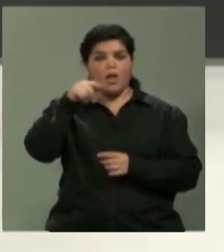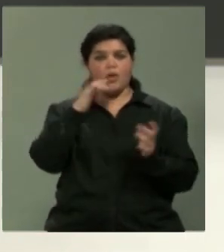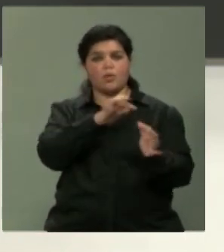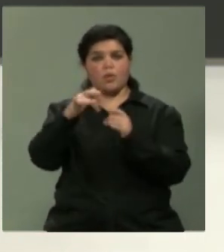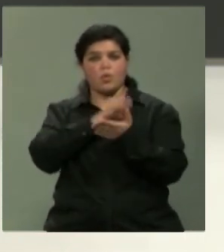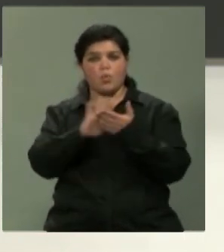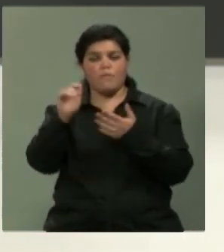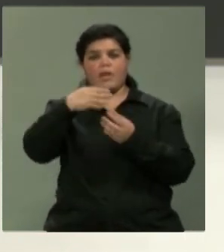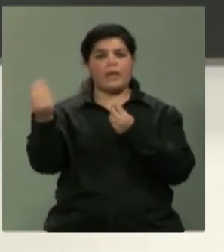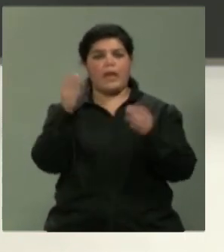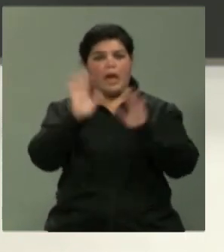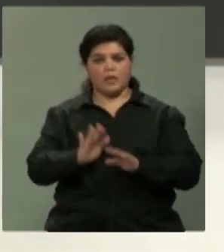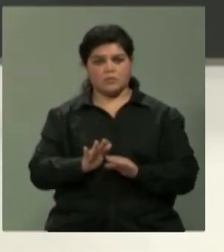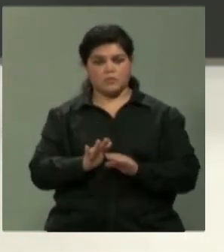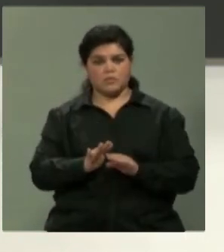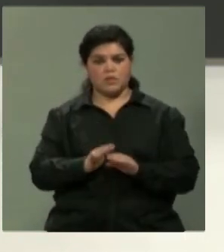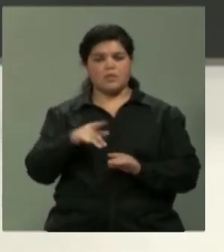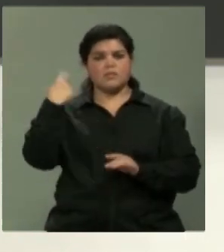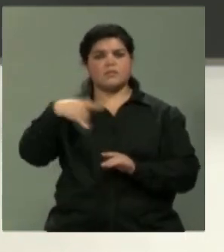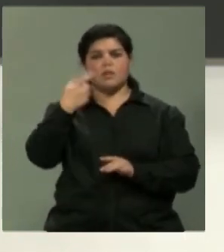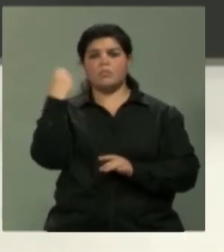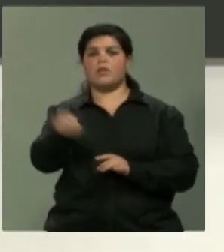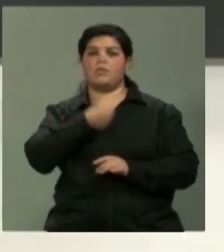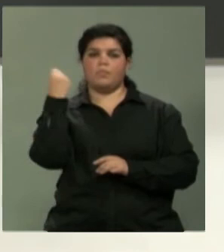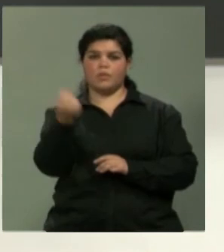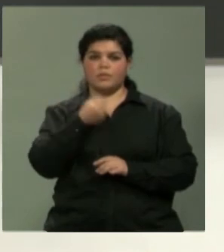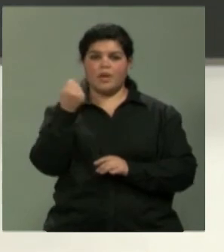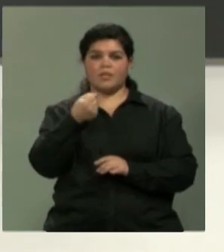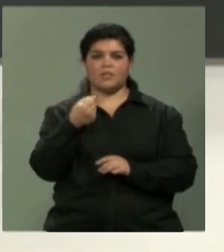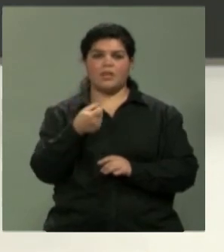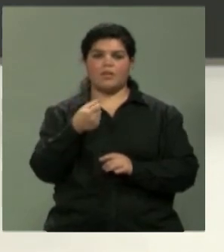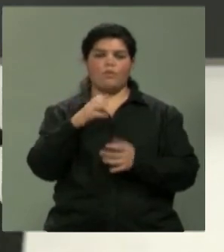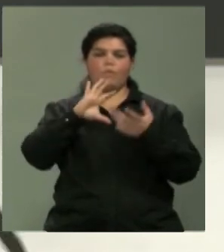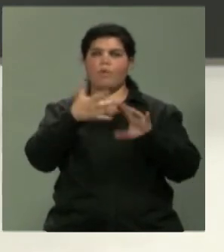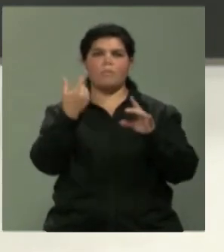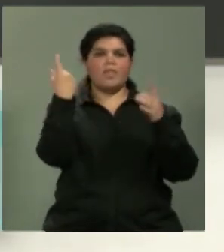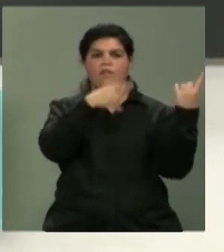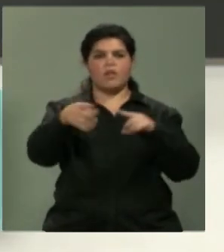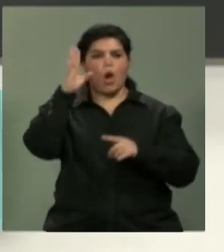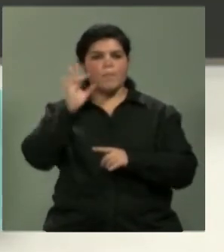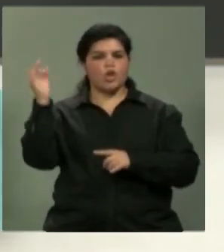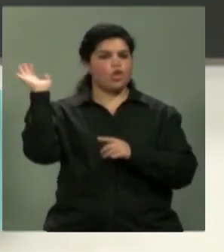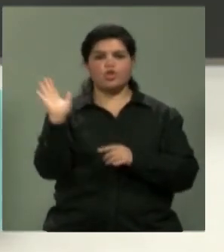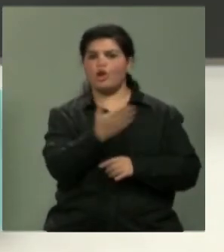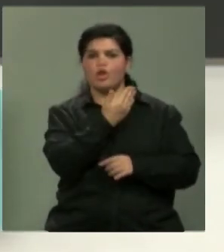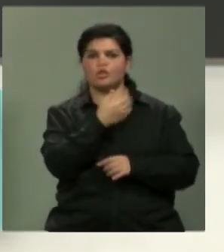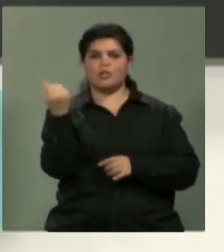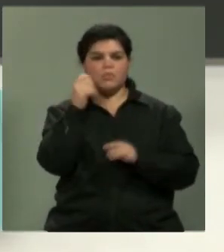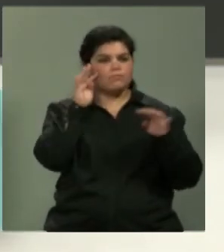y qué es lo que hay que hacer, plantear siempre todas las posibilidades, las opiniones de todos, tenerlas en